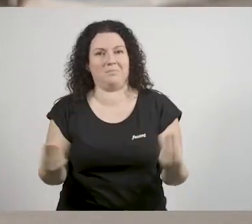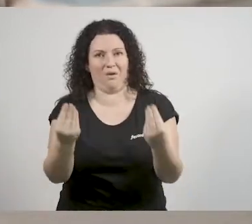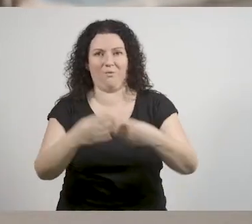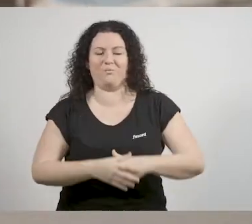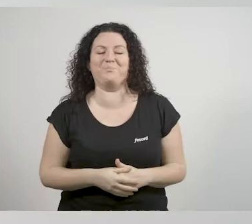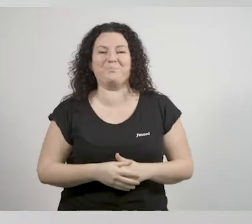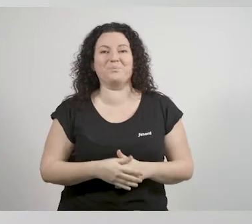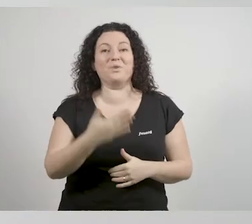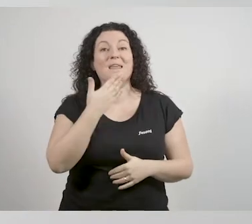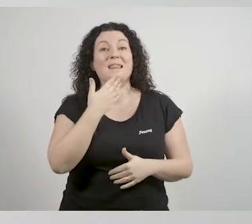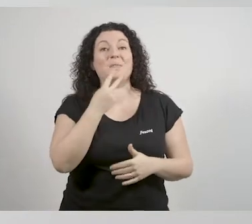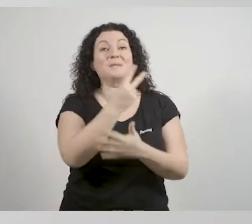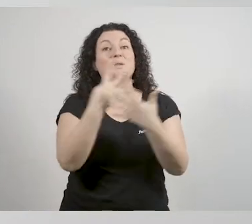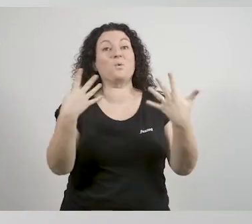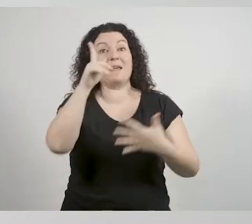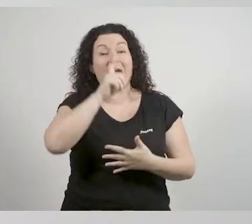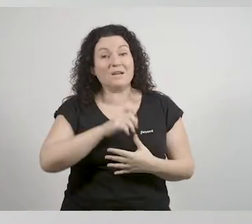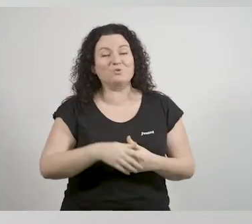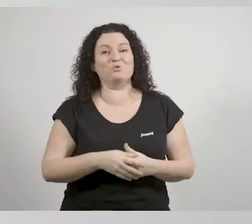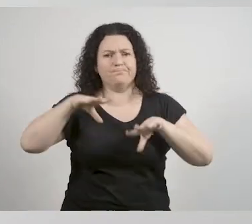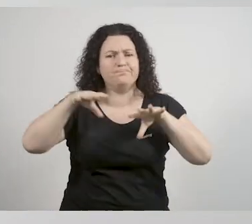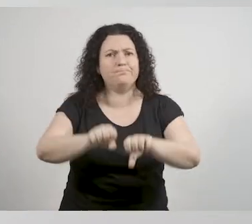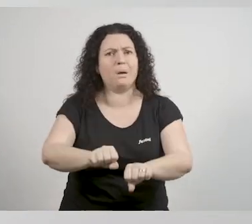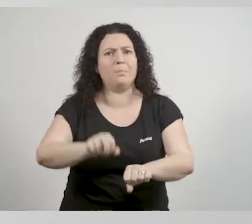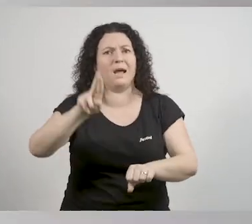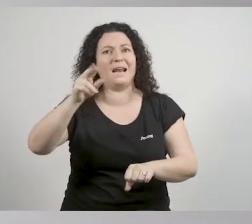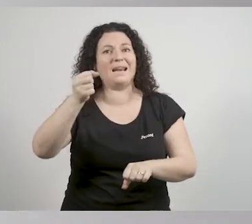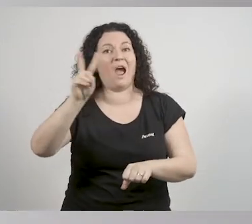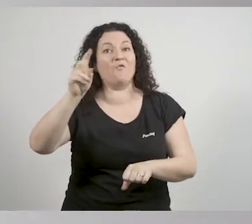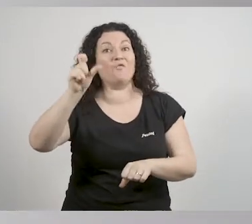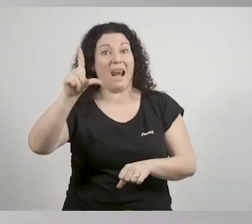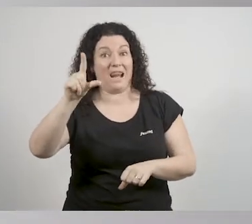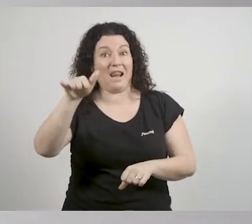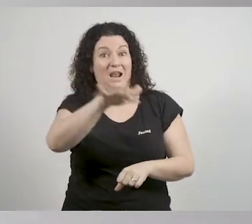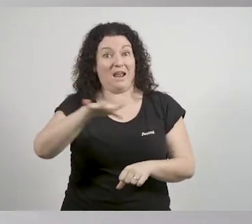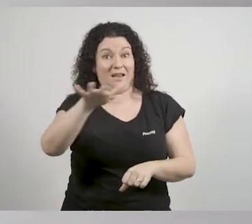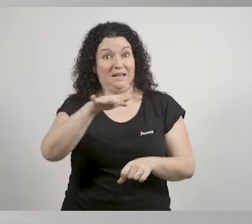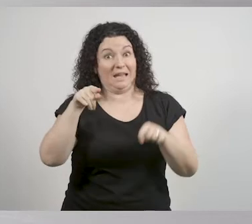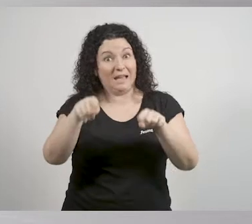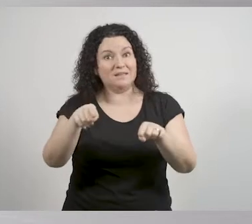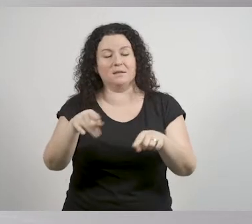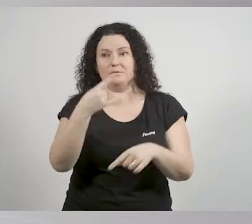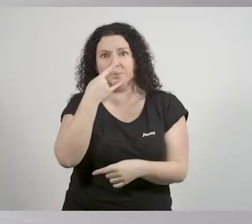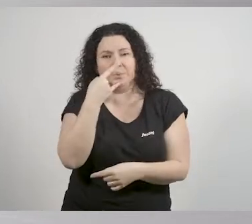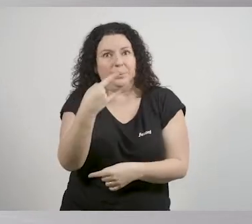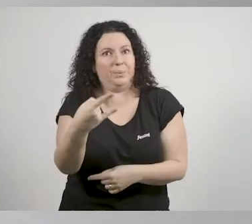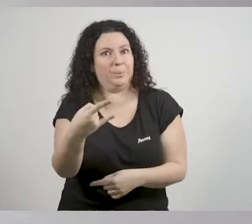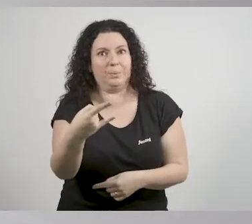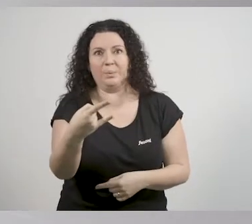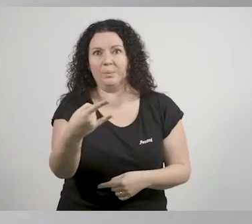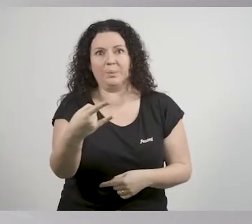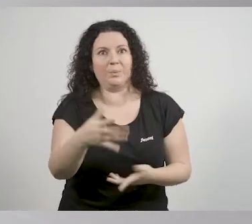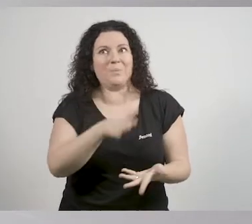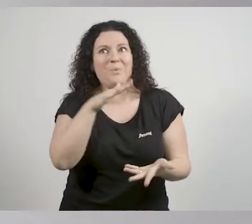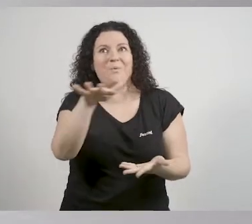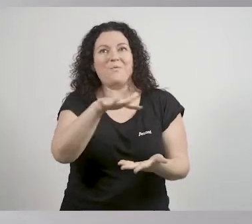Cuando tenía 29 años, encontramos un local en el Raval Roig que a mí me enamoró,